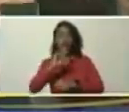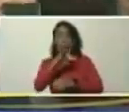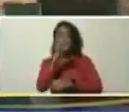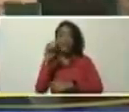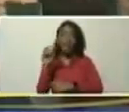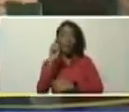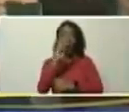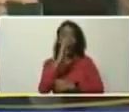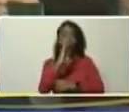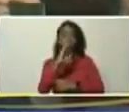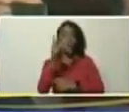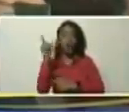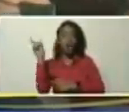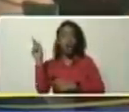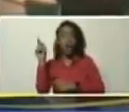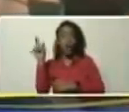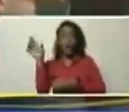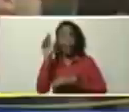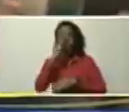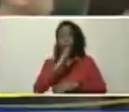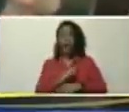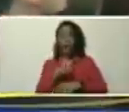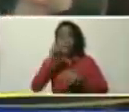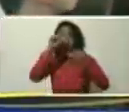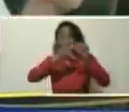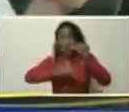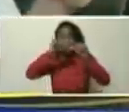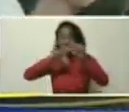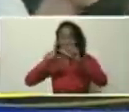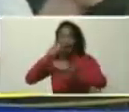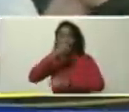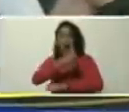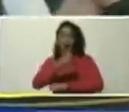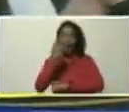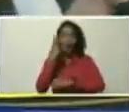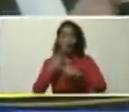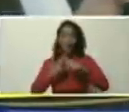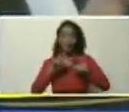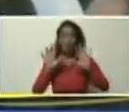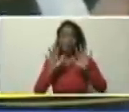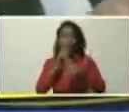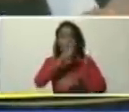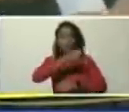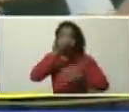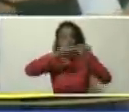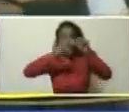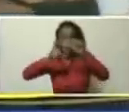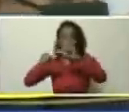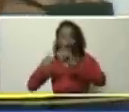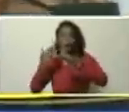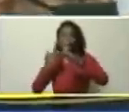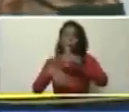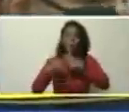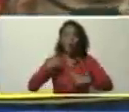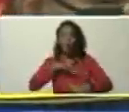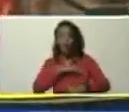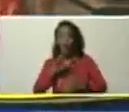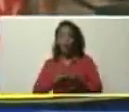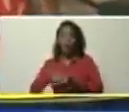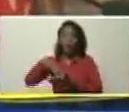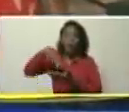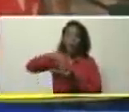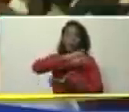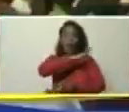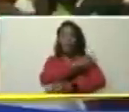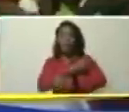VCH en Barinas. A revisar cada 1x10. Y vamos nosotros a levantar la fuerza